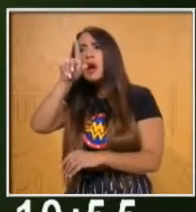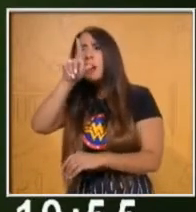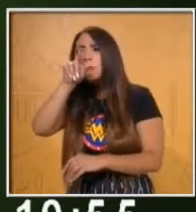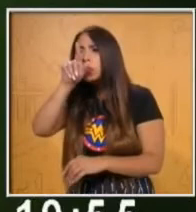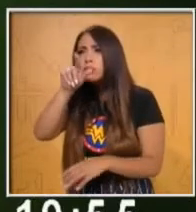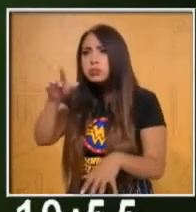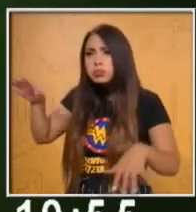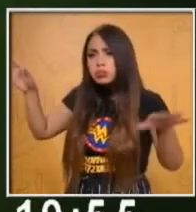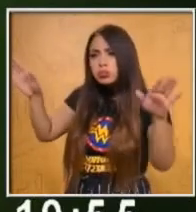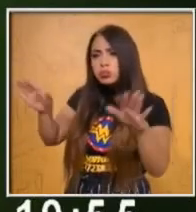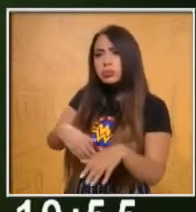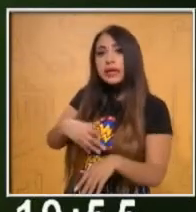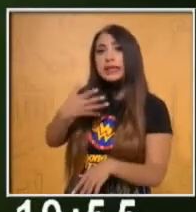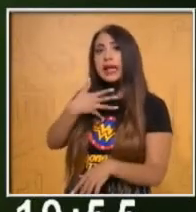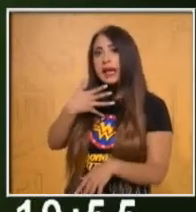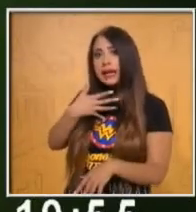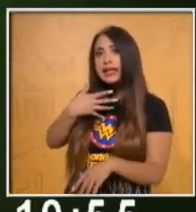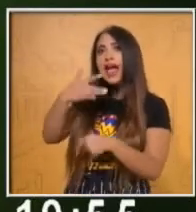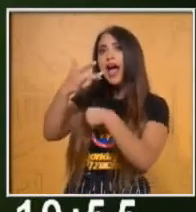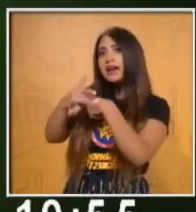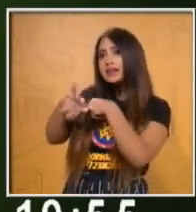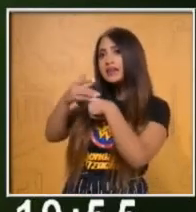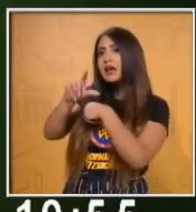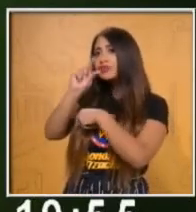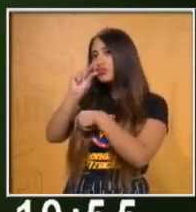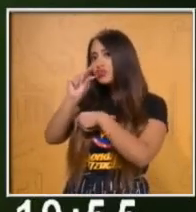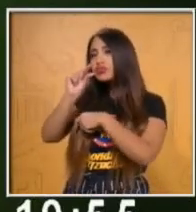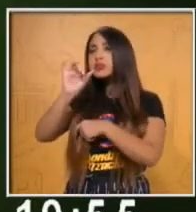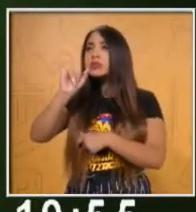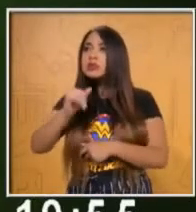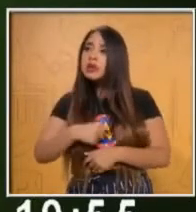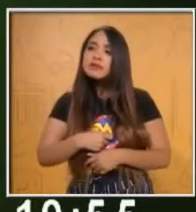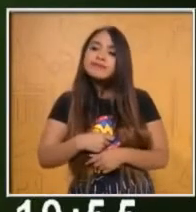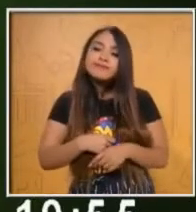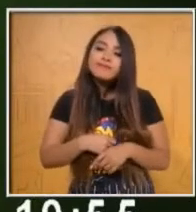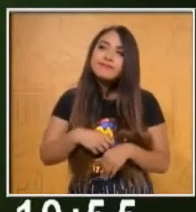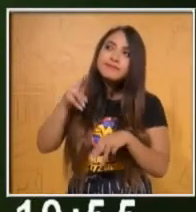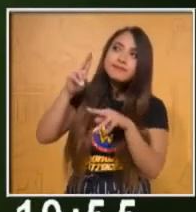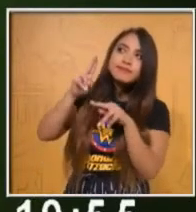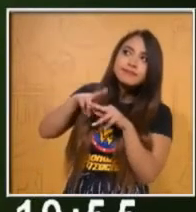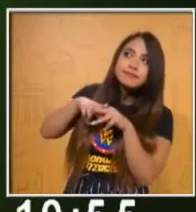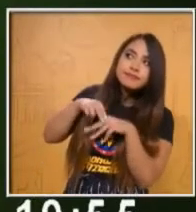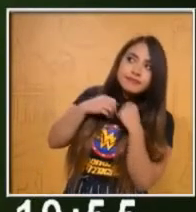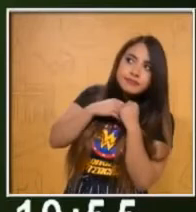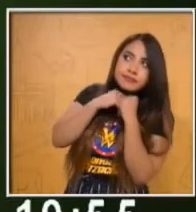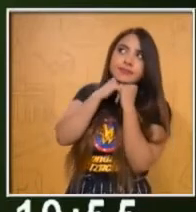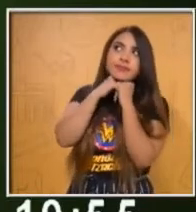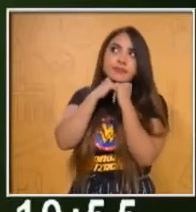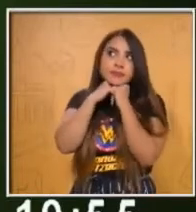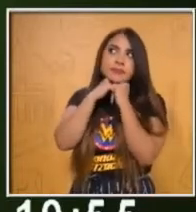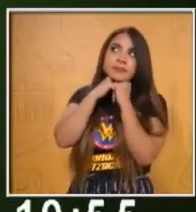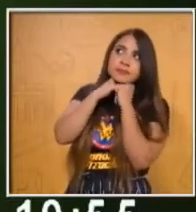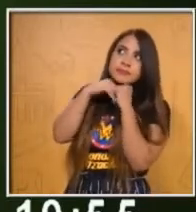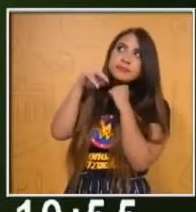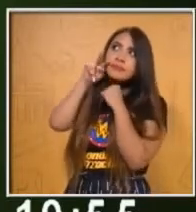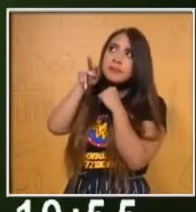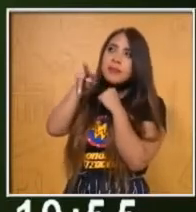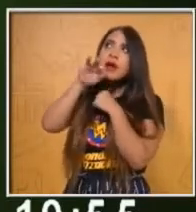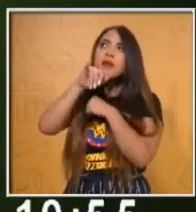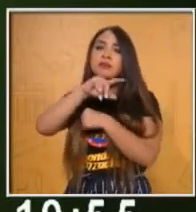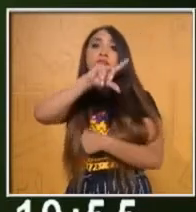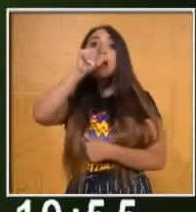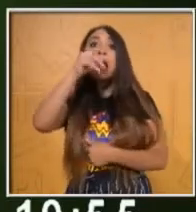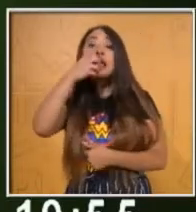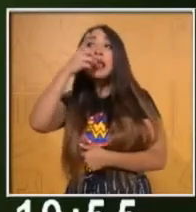un buen pedazo de queso. La zorra se sentó debajo del árbol, mirando todo el tiempo al cuervo, y le dijo